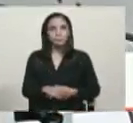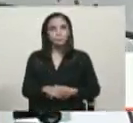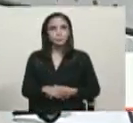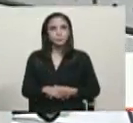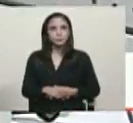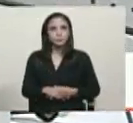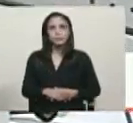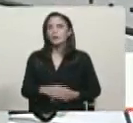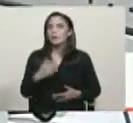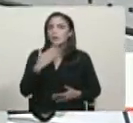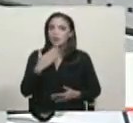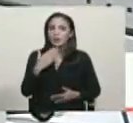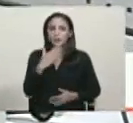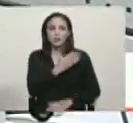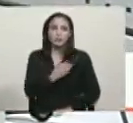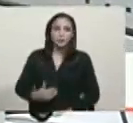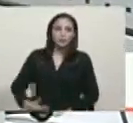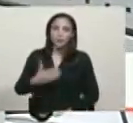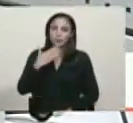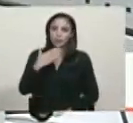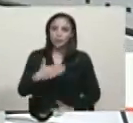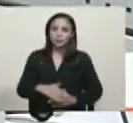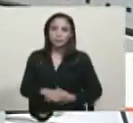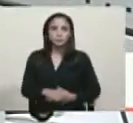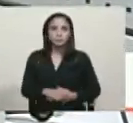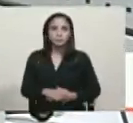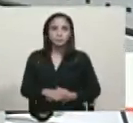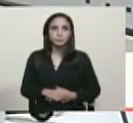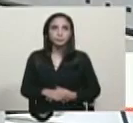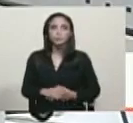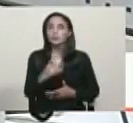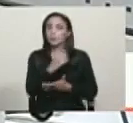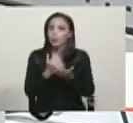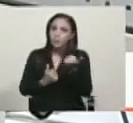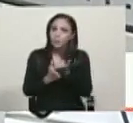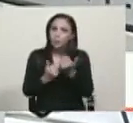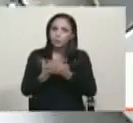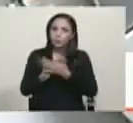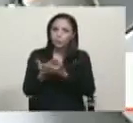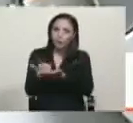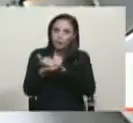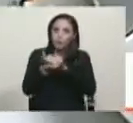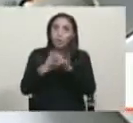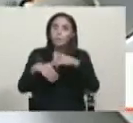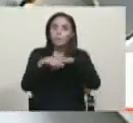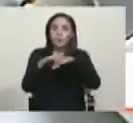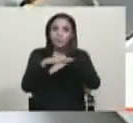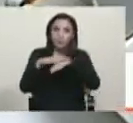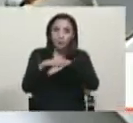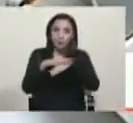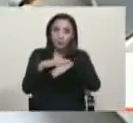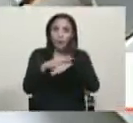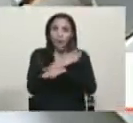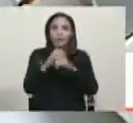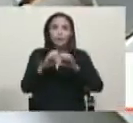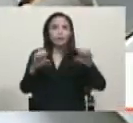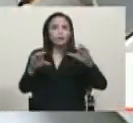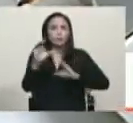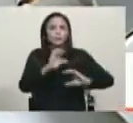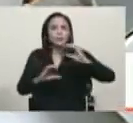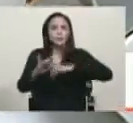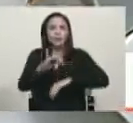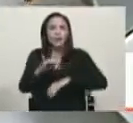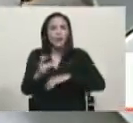Muchas gracias, presidente. En este caso, tenemos la colaboración del Ministerio de Educación Universitaria, Ciencia y Tecnología, del Ministerio